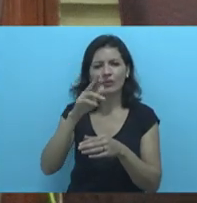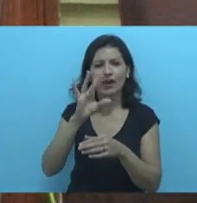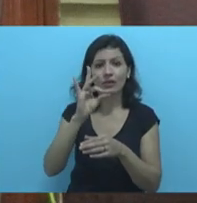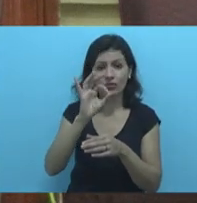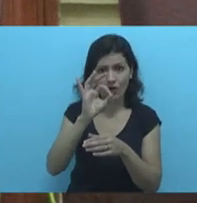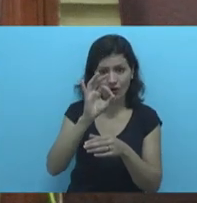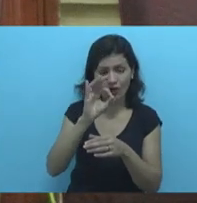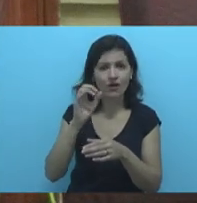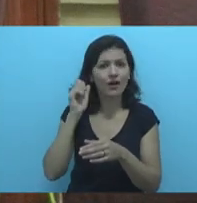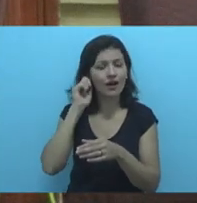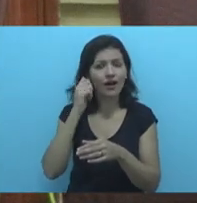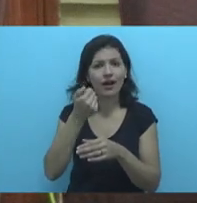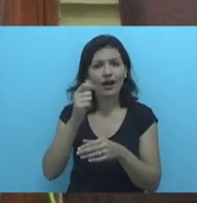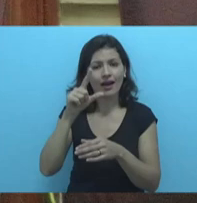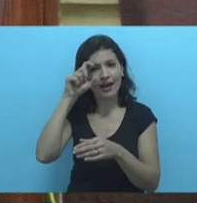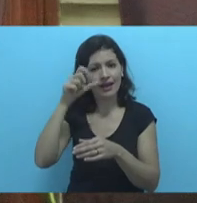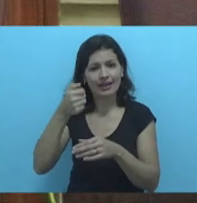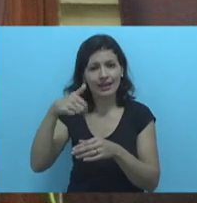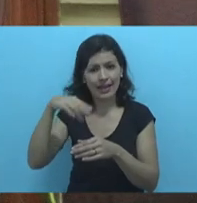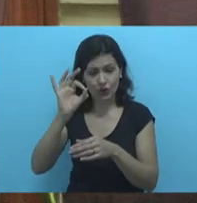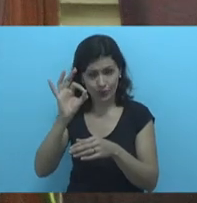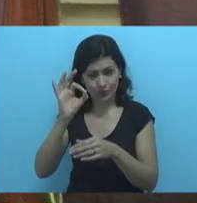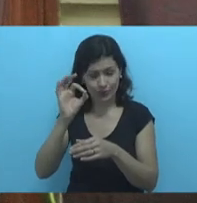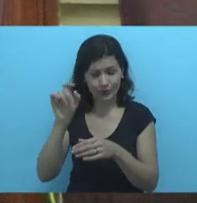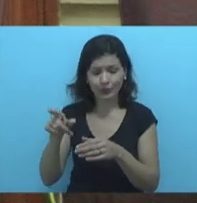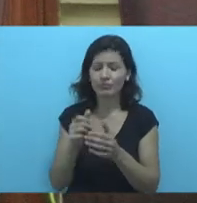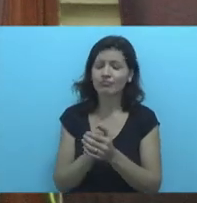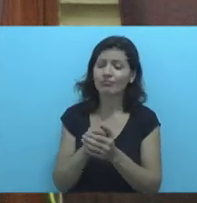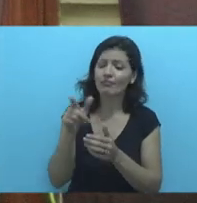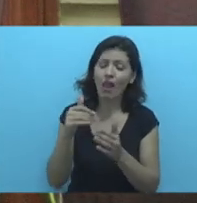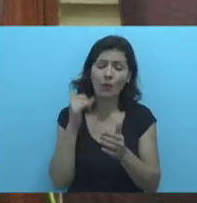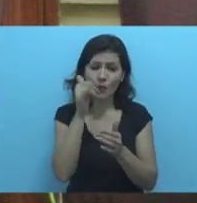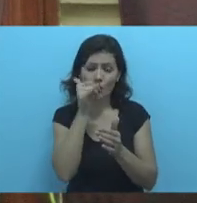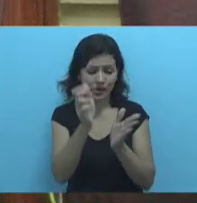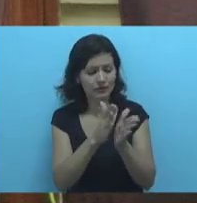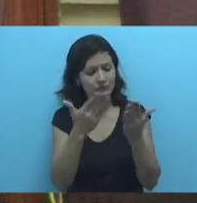en Neguá, en un lugar de la costa de Colombia,